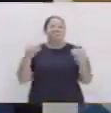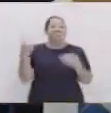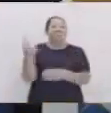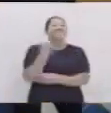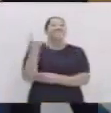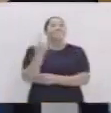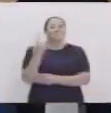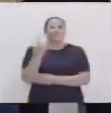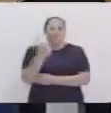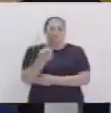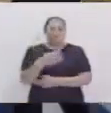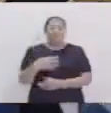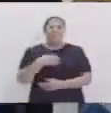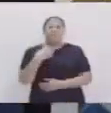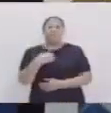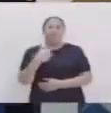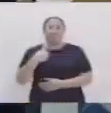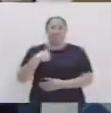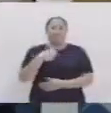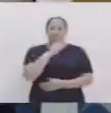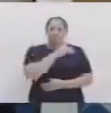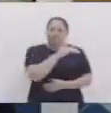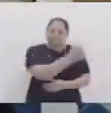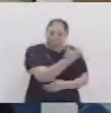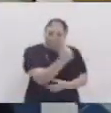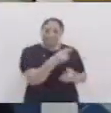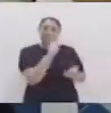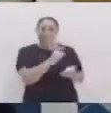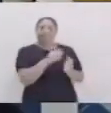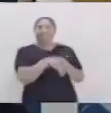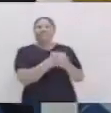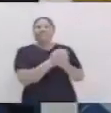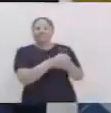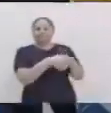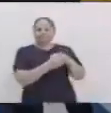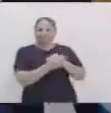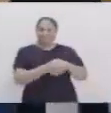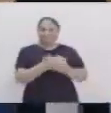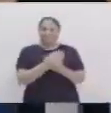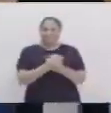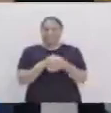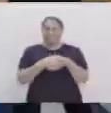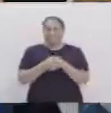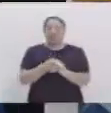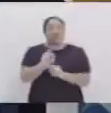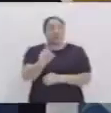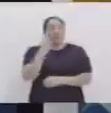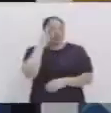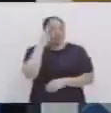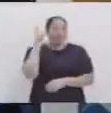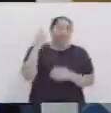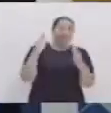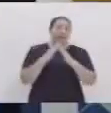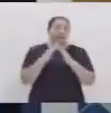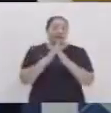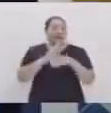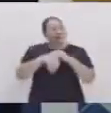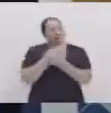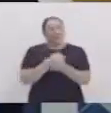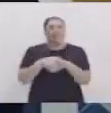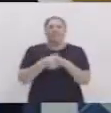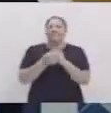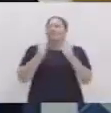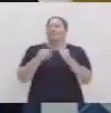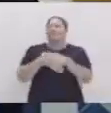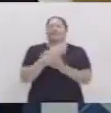importante. Profe, yo lo voy a invitar a que nos desinfectemos las manos. Gracias. Recuerden a todos en casa lavarse